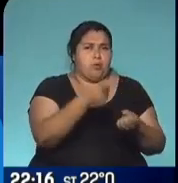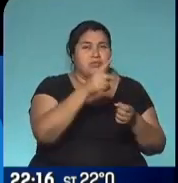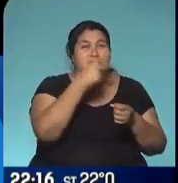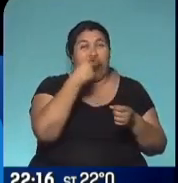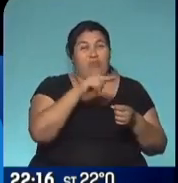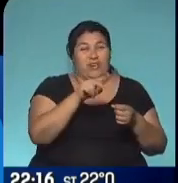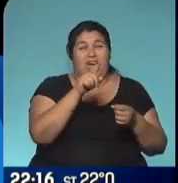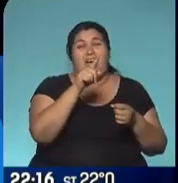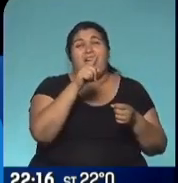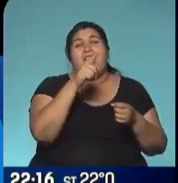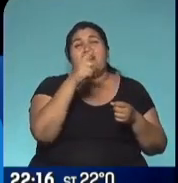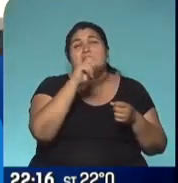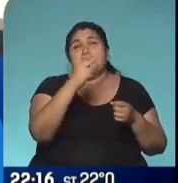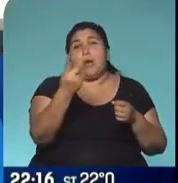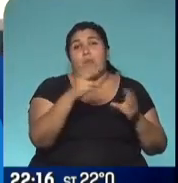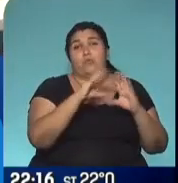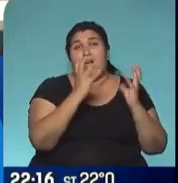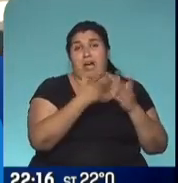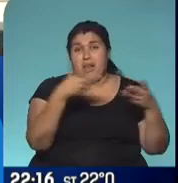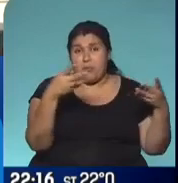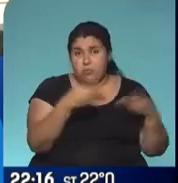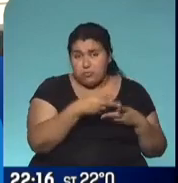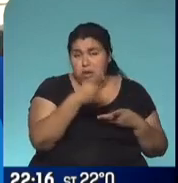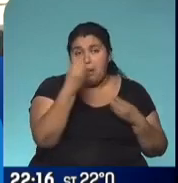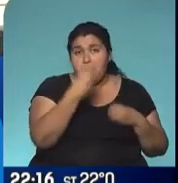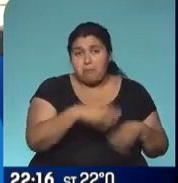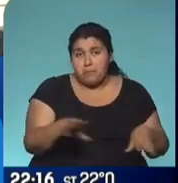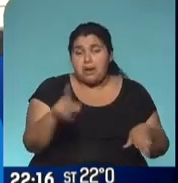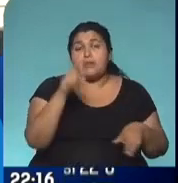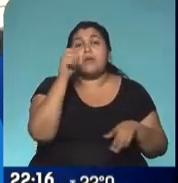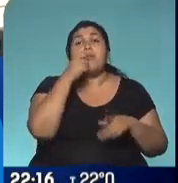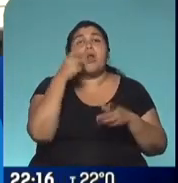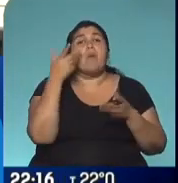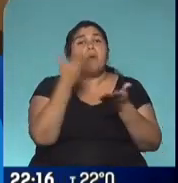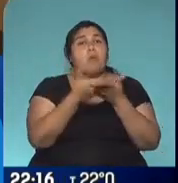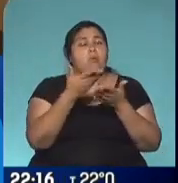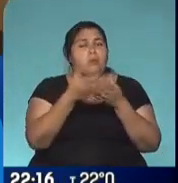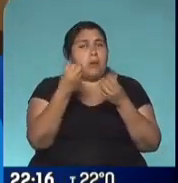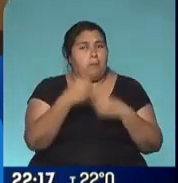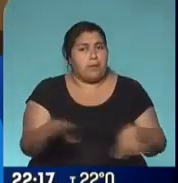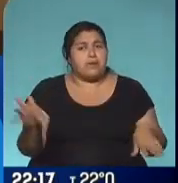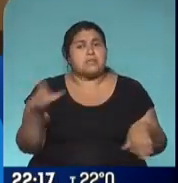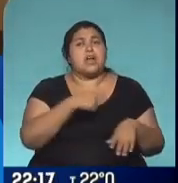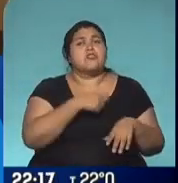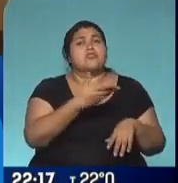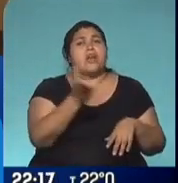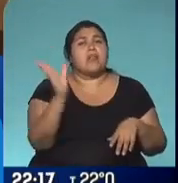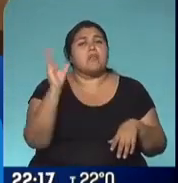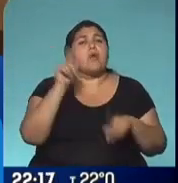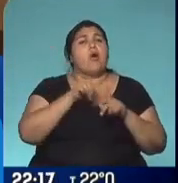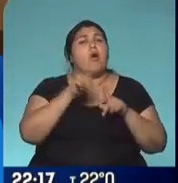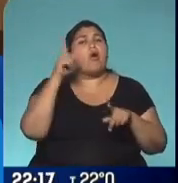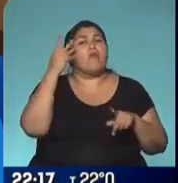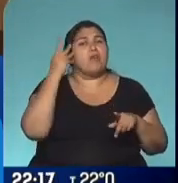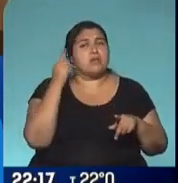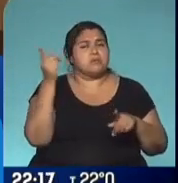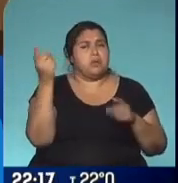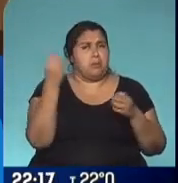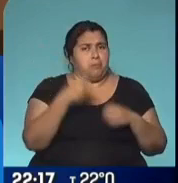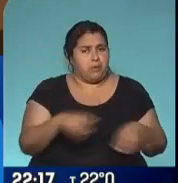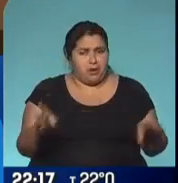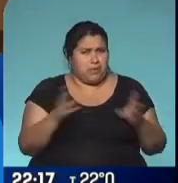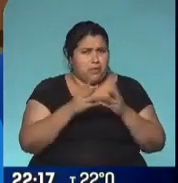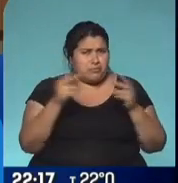Mundial. Cuando hace una propuesta moderada pierde, cuando hace una propuesta radical pierde. El socialismo francés con una propuesta moderada ha prácticamente desaparecido